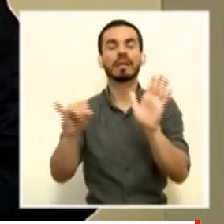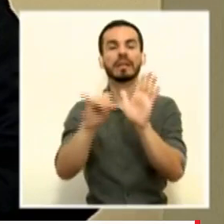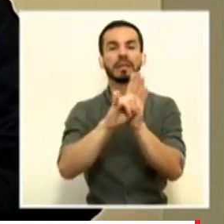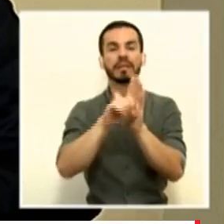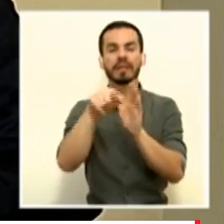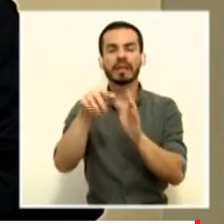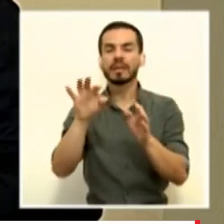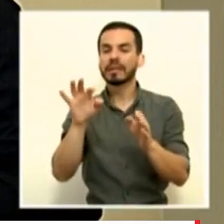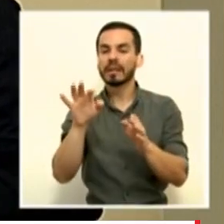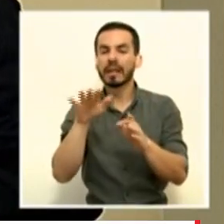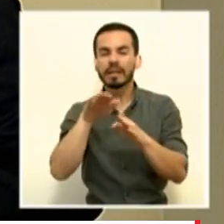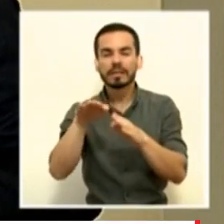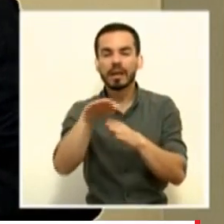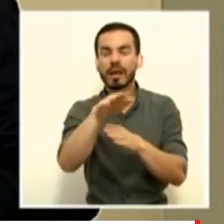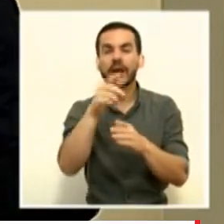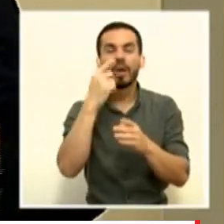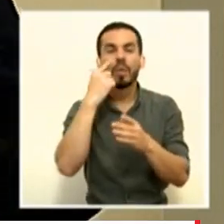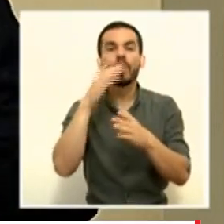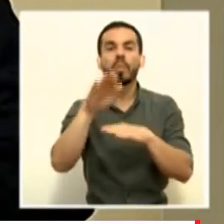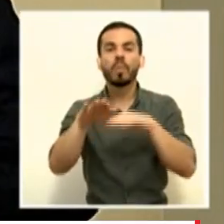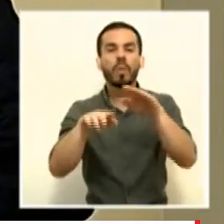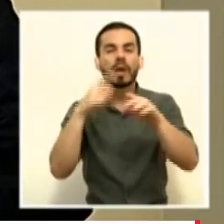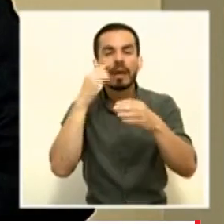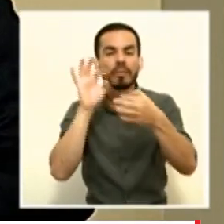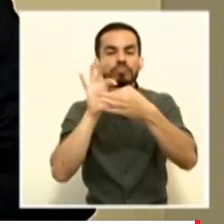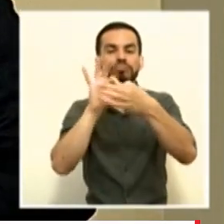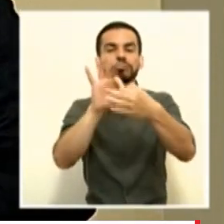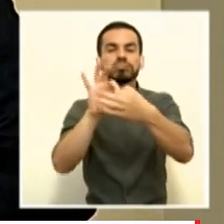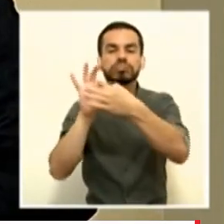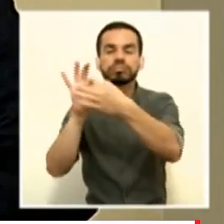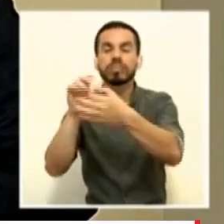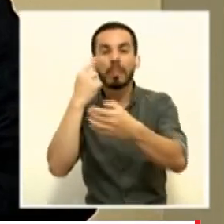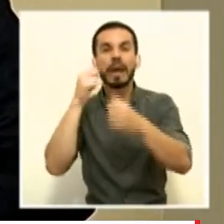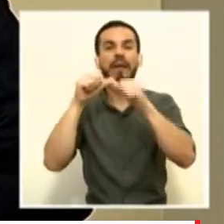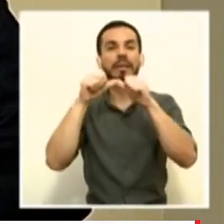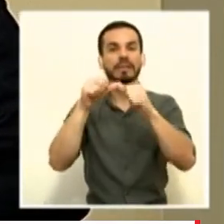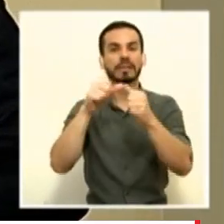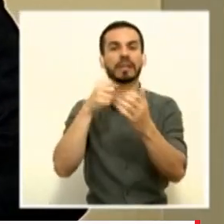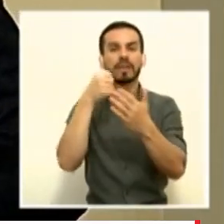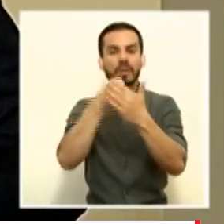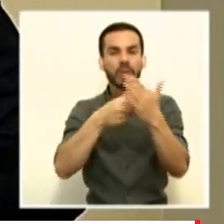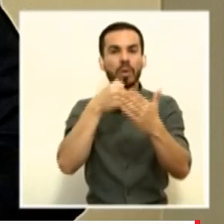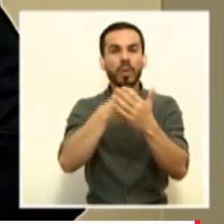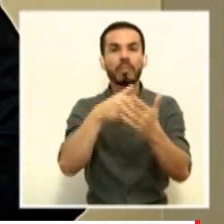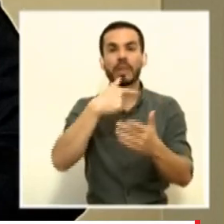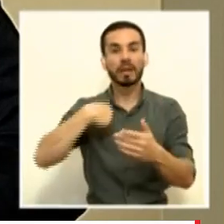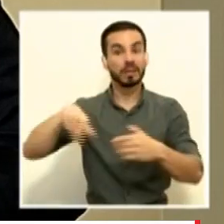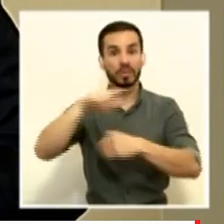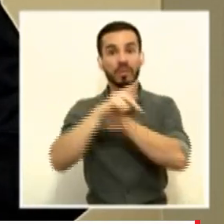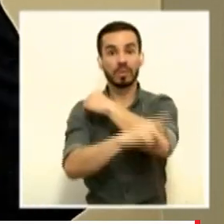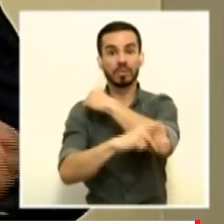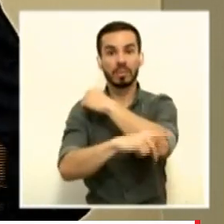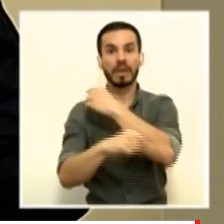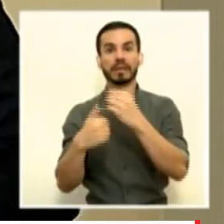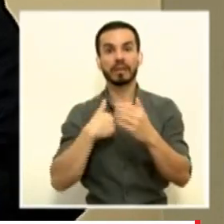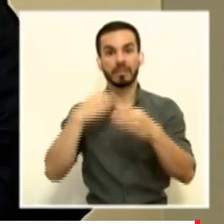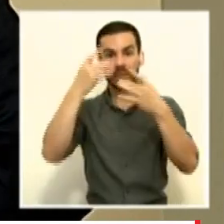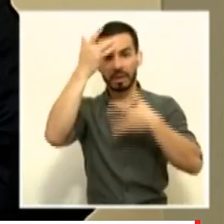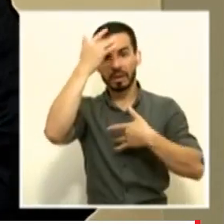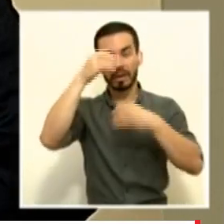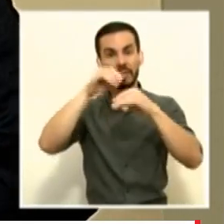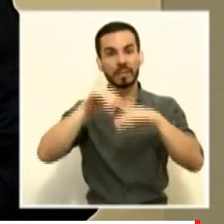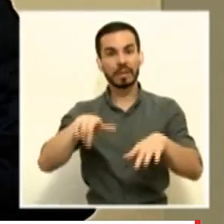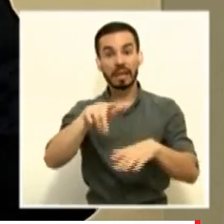identificación de esa huella, de ese rastro del virus para seguir en el combate que como país llevamos de la pandemia. Esto